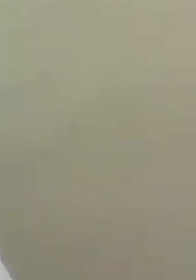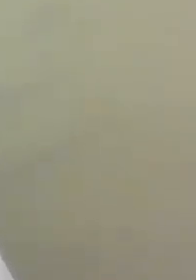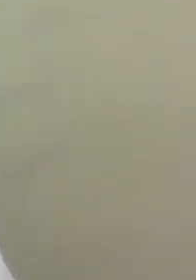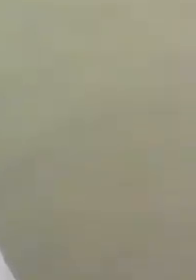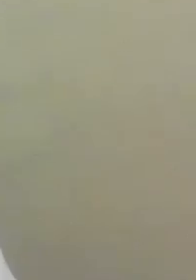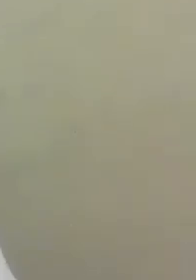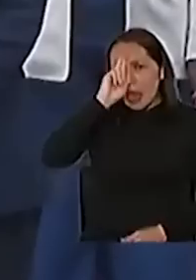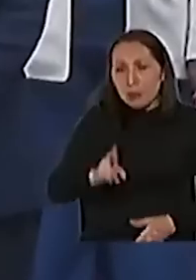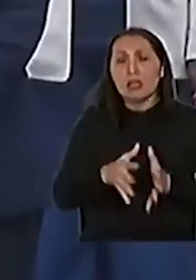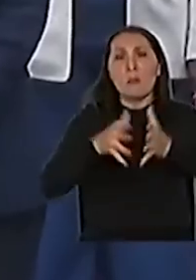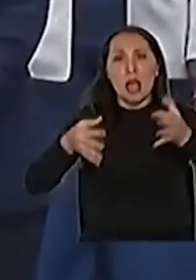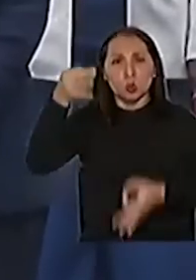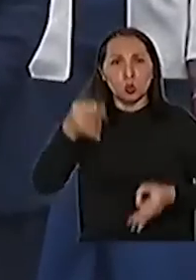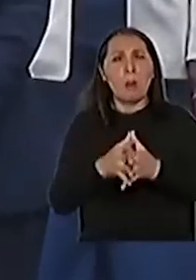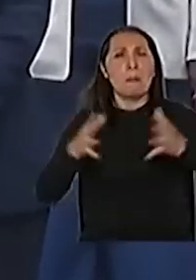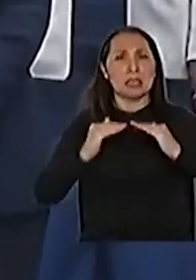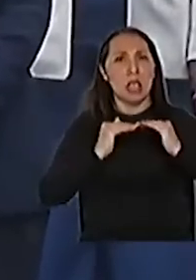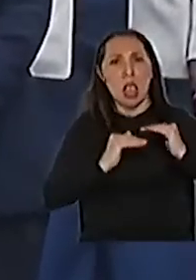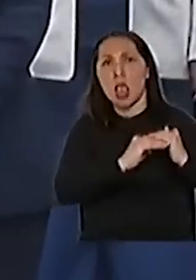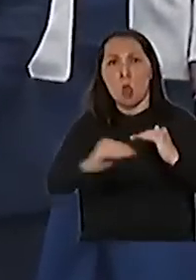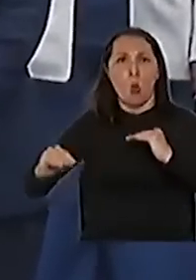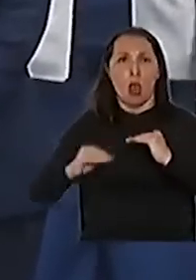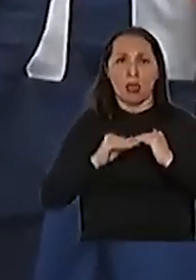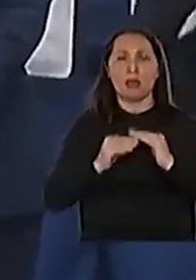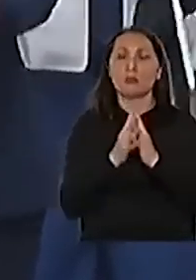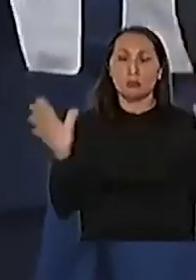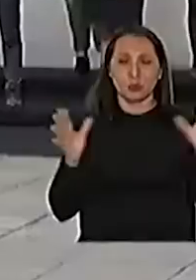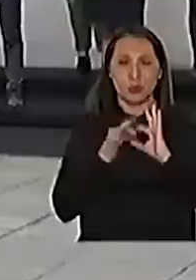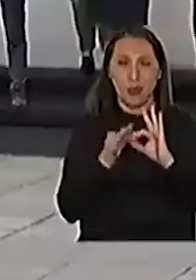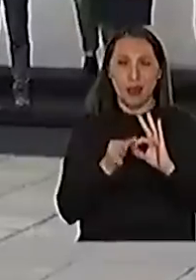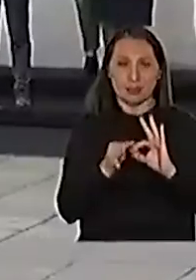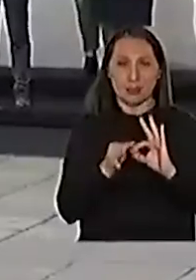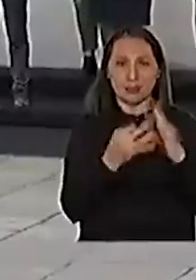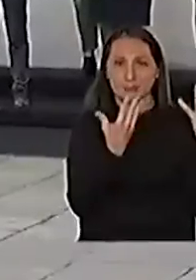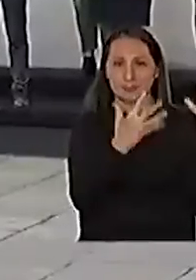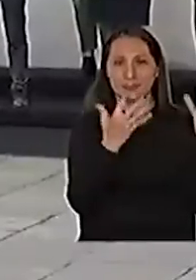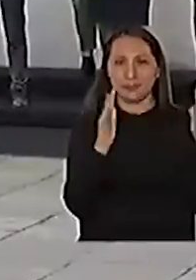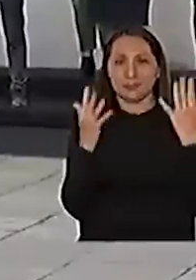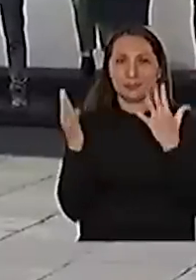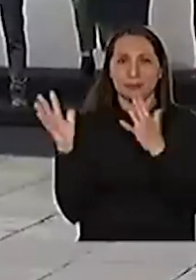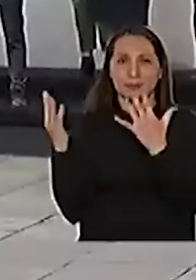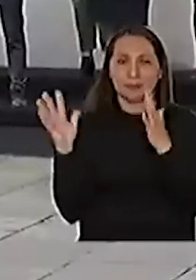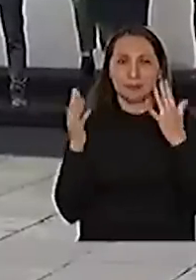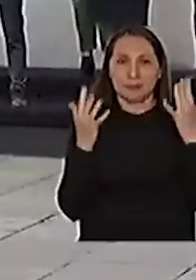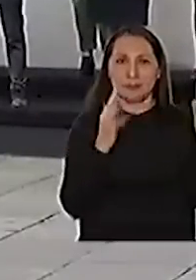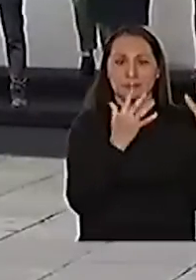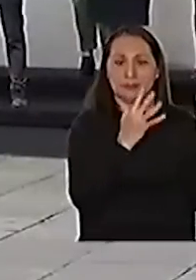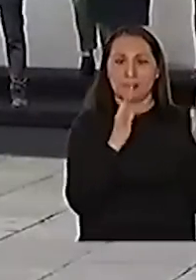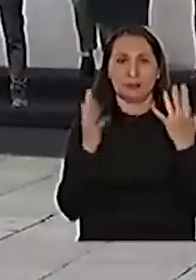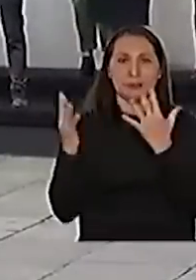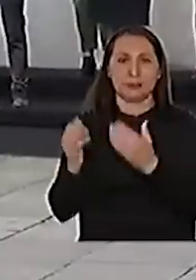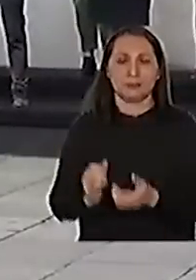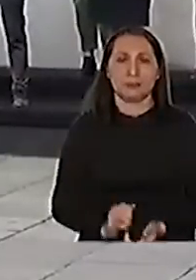él buscó reemplazar. Irónicamente, el legado de Boric ahora depende, en buena medida, de poder construir